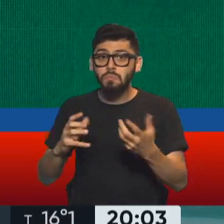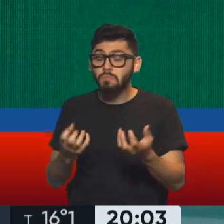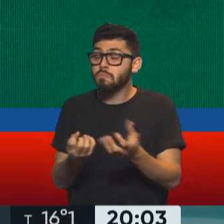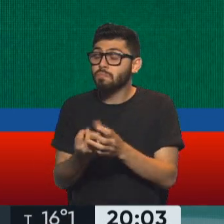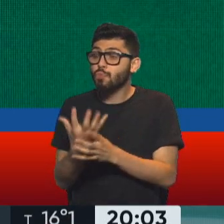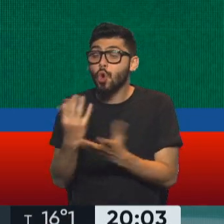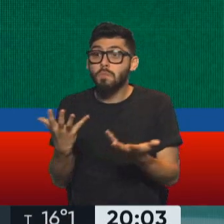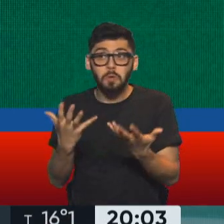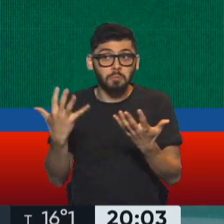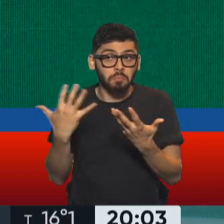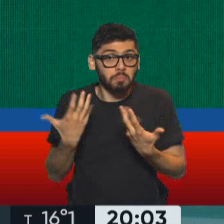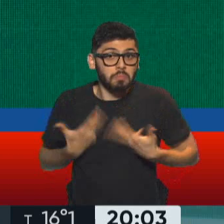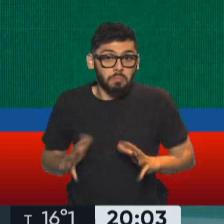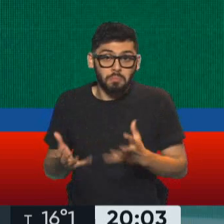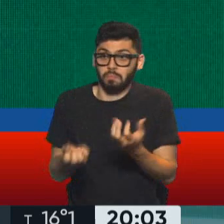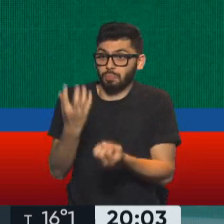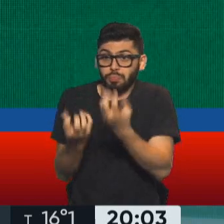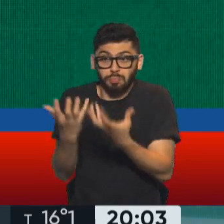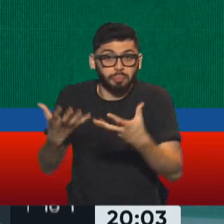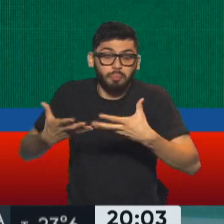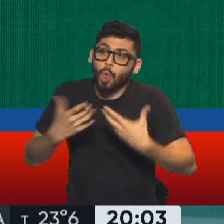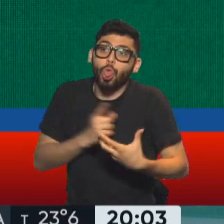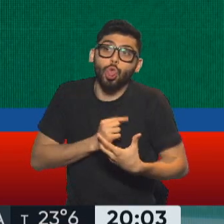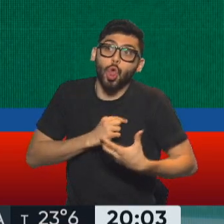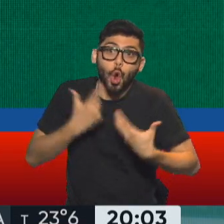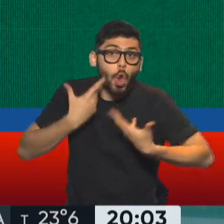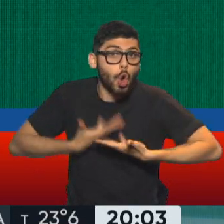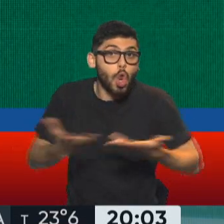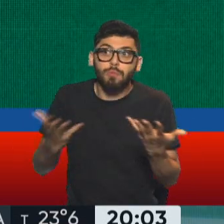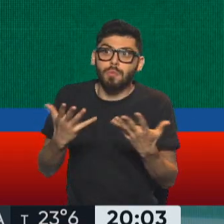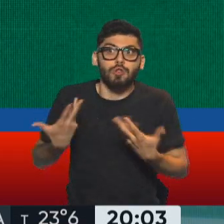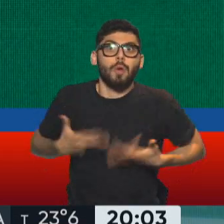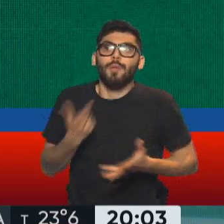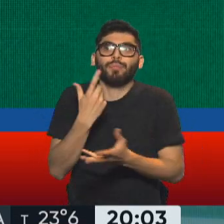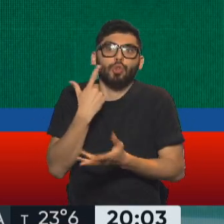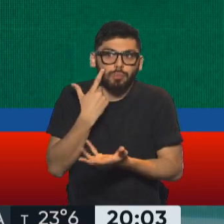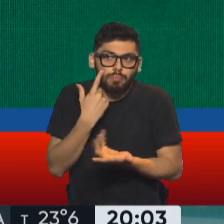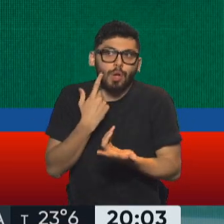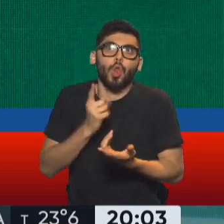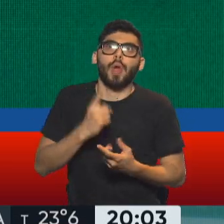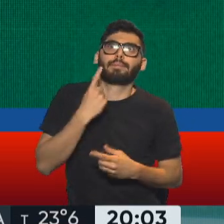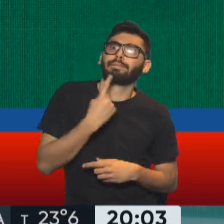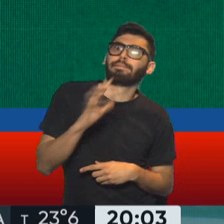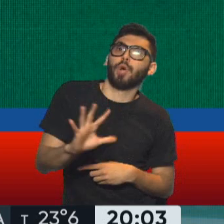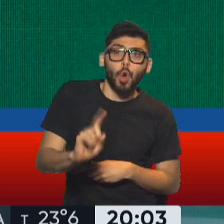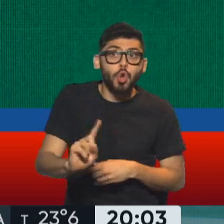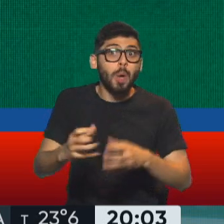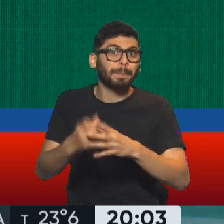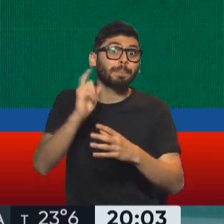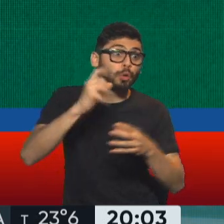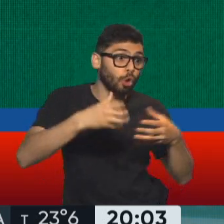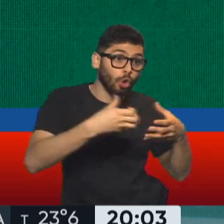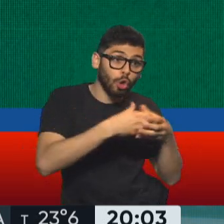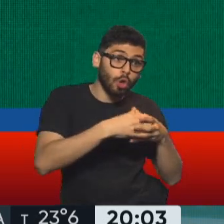convocarla, puede ser una convocatoria genuina. Las muestras de dolor, por supuesto que son genuinas, no vamos a desconfiar de eso, pero hay una utilización clara e incluso por